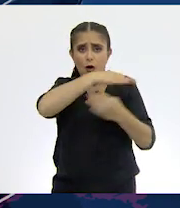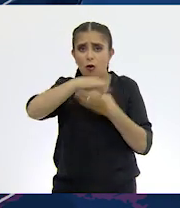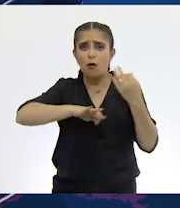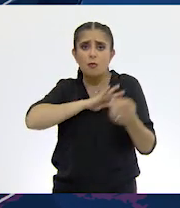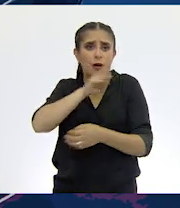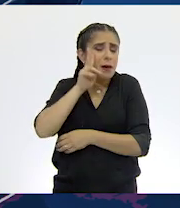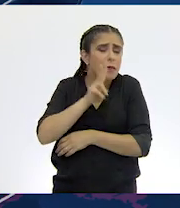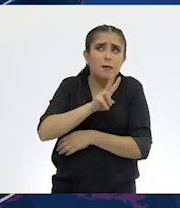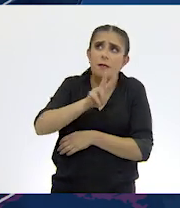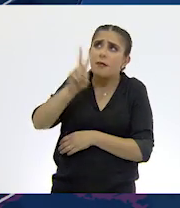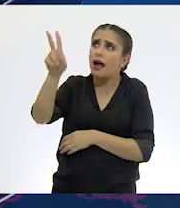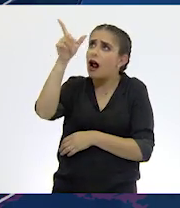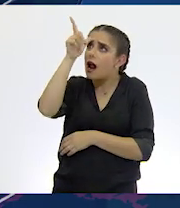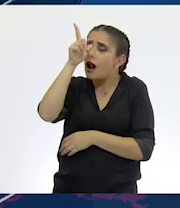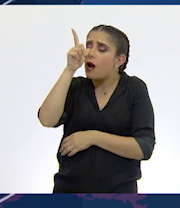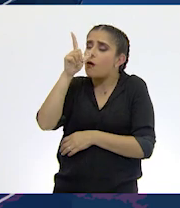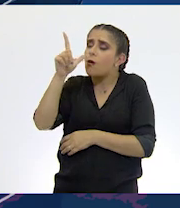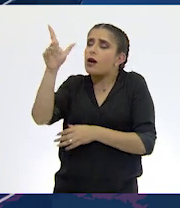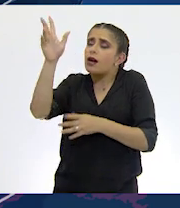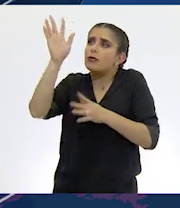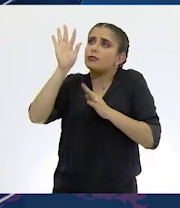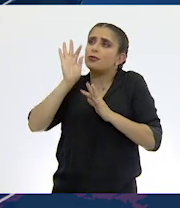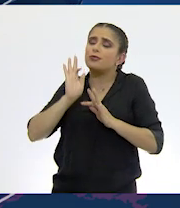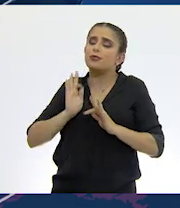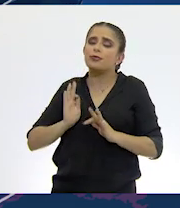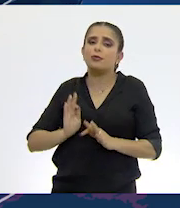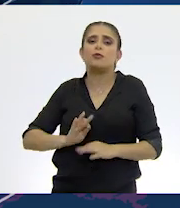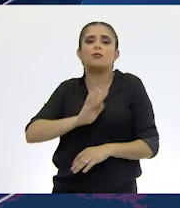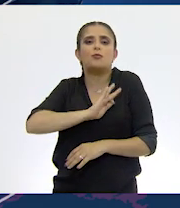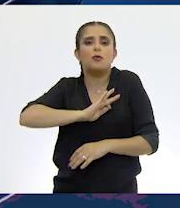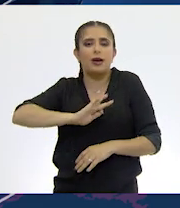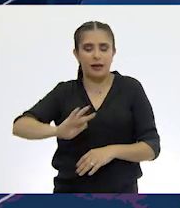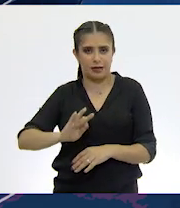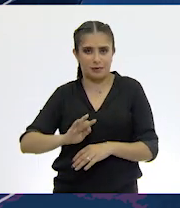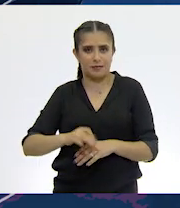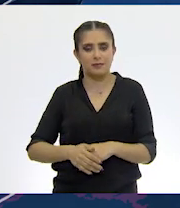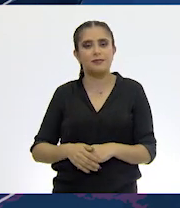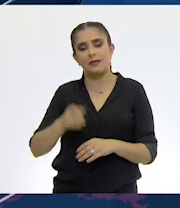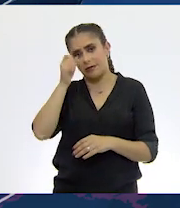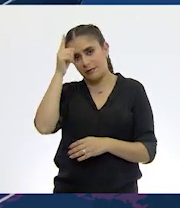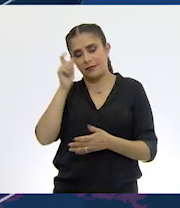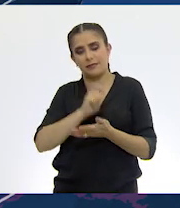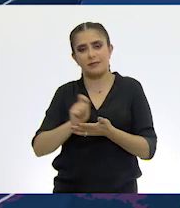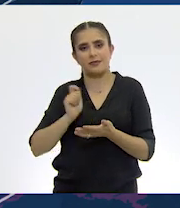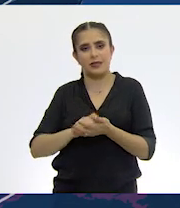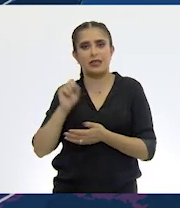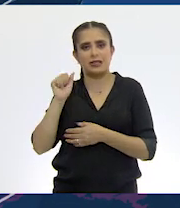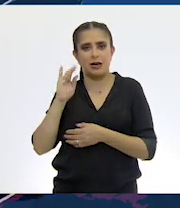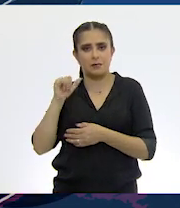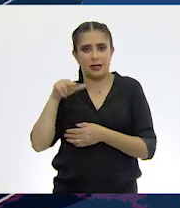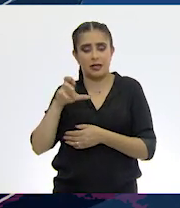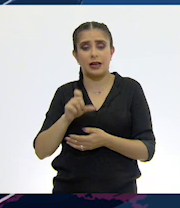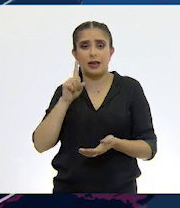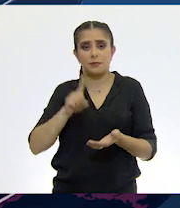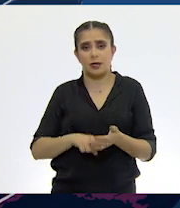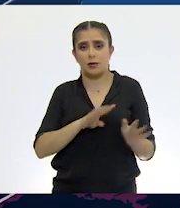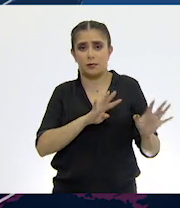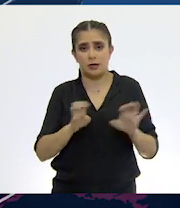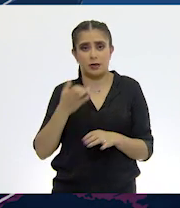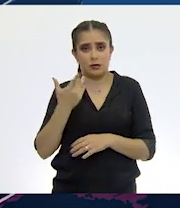dosis precisas y controladas. Sabines Jaime, Recuento de Poemas